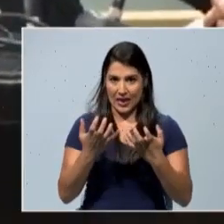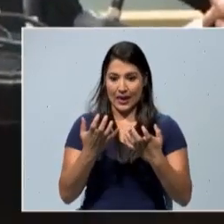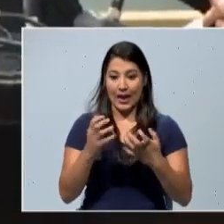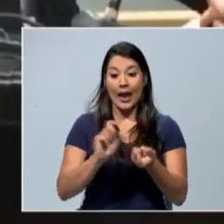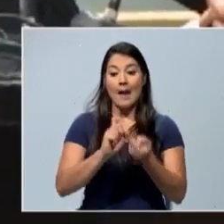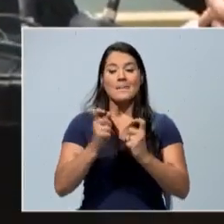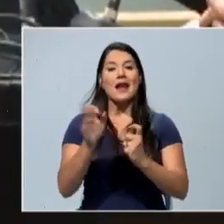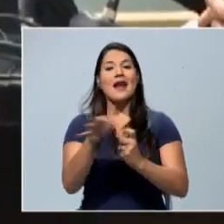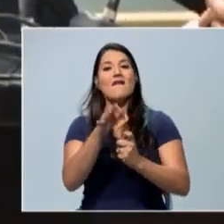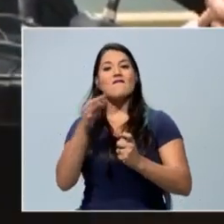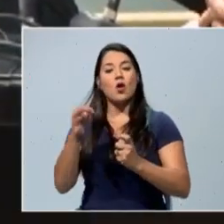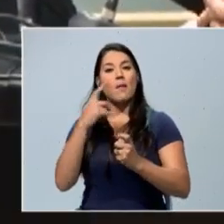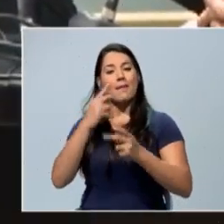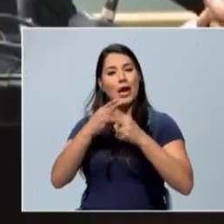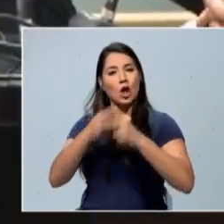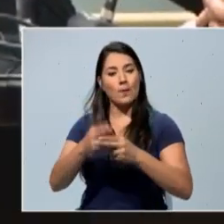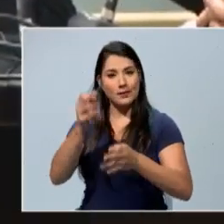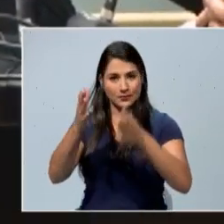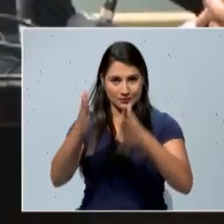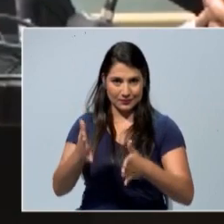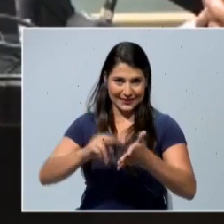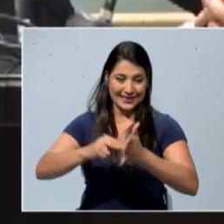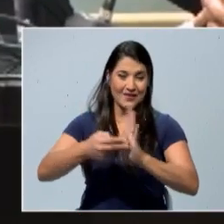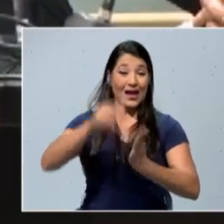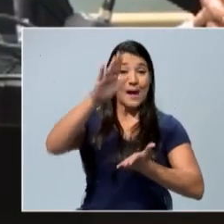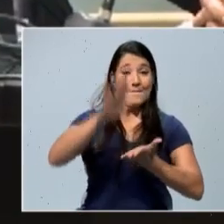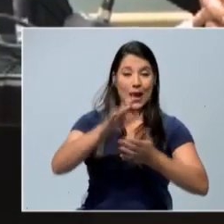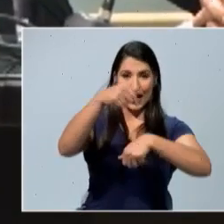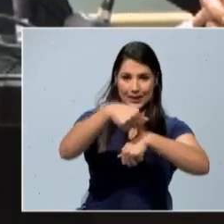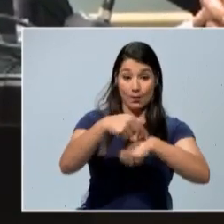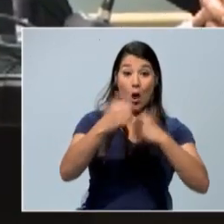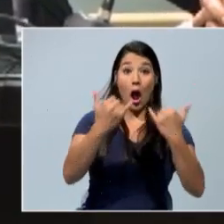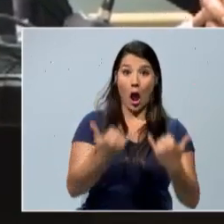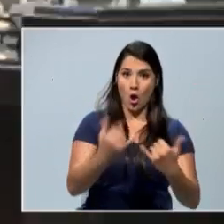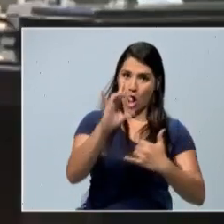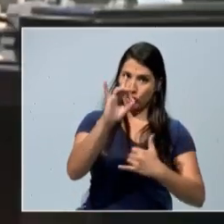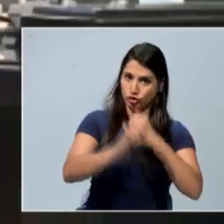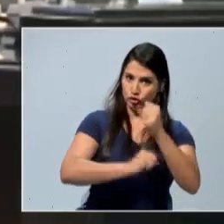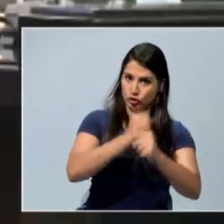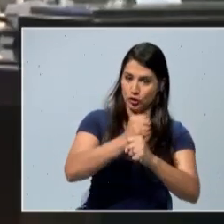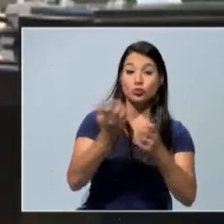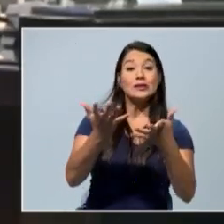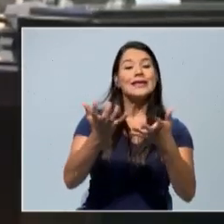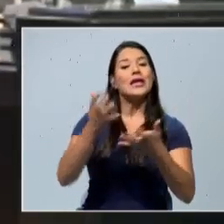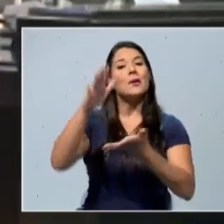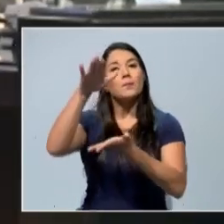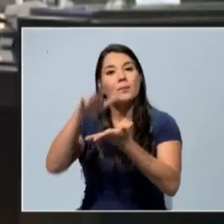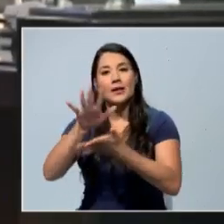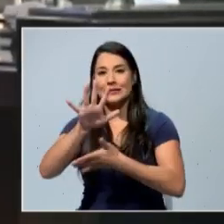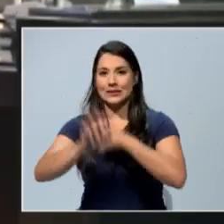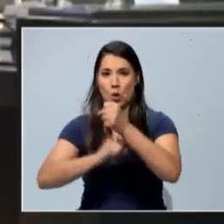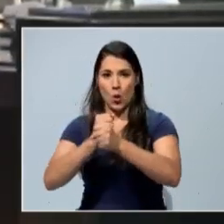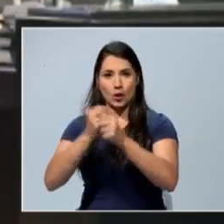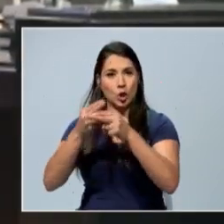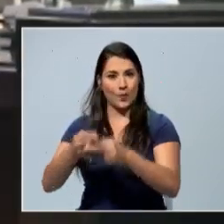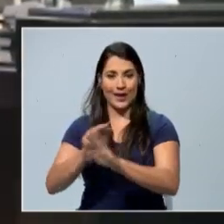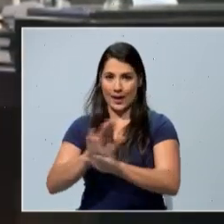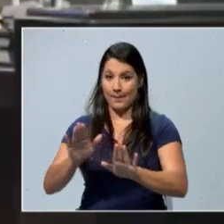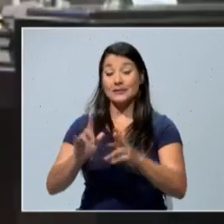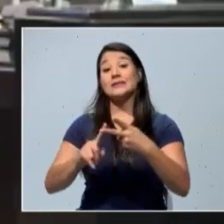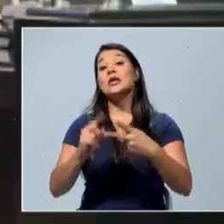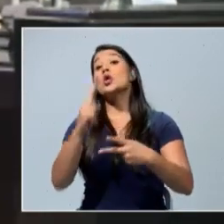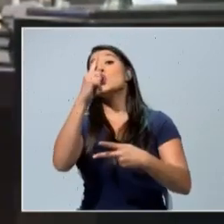magistrados, es decir, reducir el plazo de nombramiento, como decíamos anteriormente, de 8 años que está actualmente a lo vigente, a los 5 años y solamente una